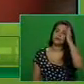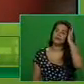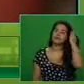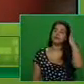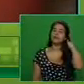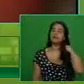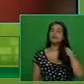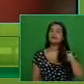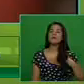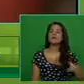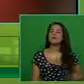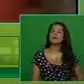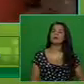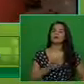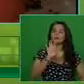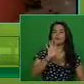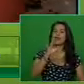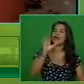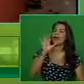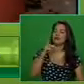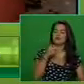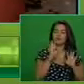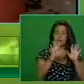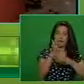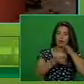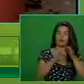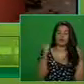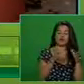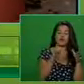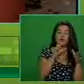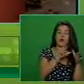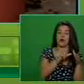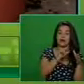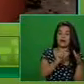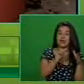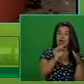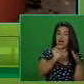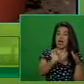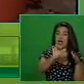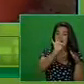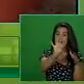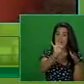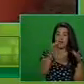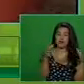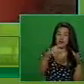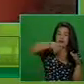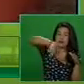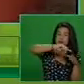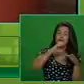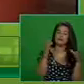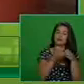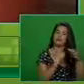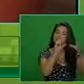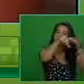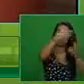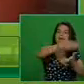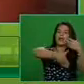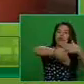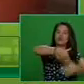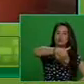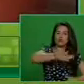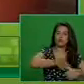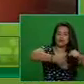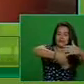está es como invitado, ¿no? La REAF pertenece o es, o responde a la dinámica, a la estructura del Mercado Común del Sur,